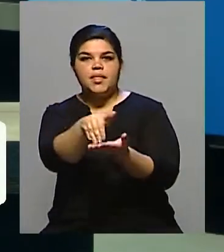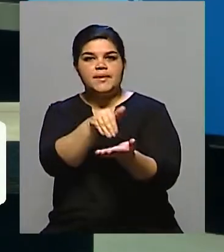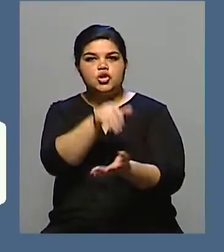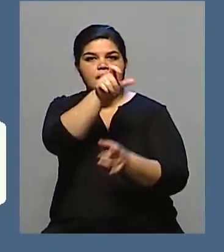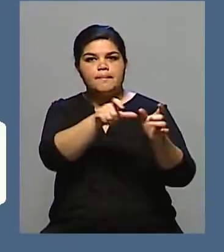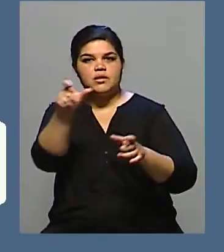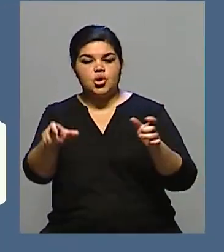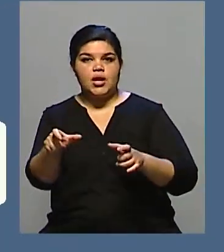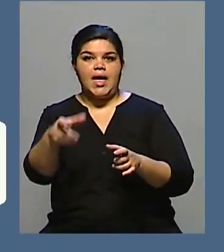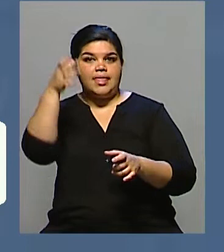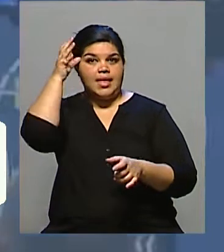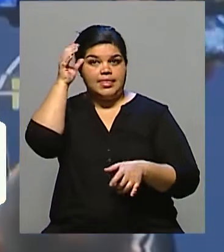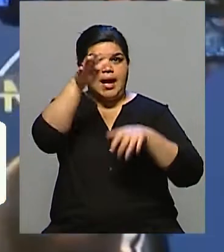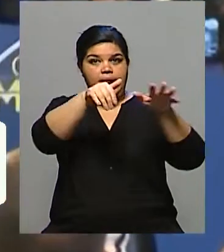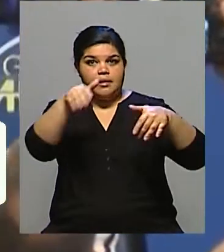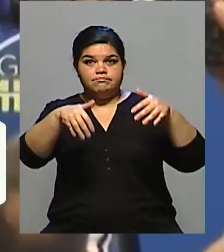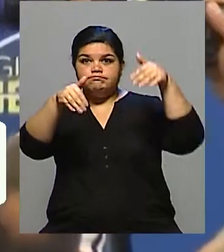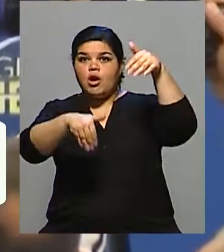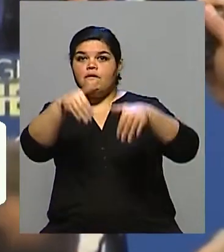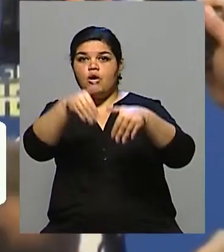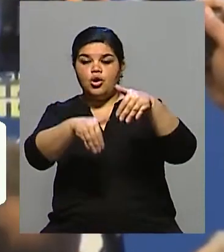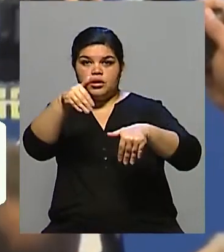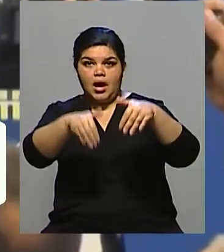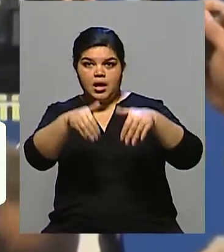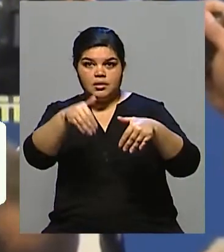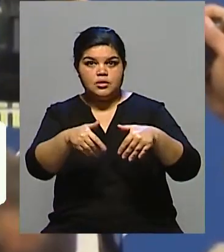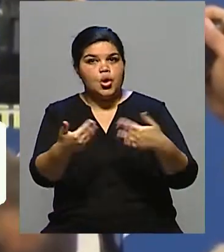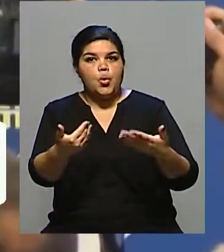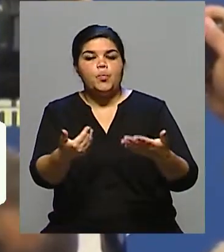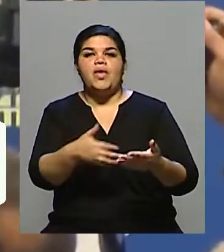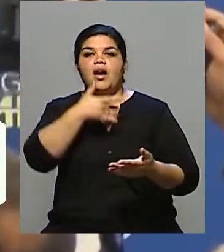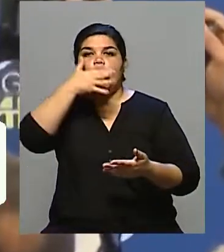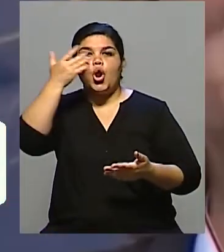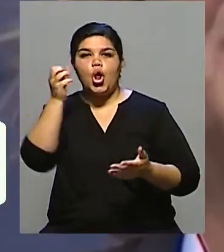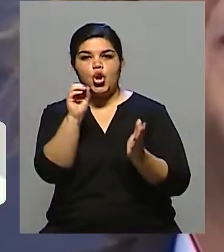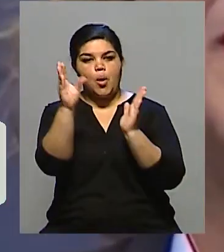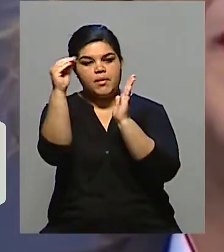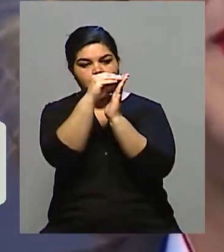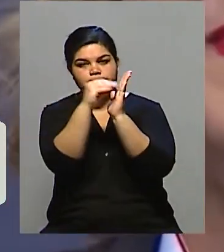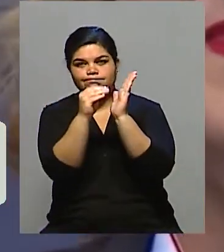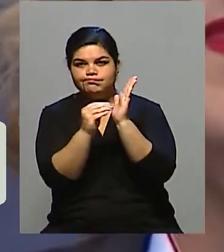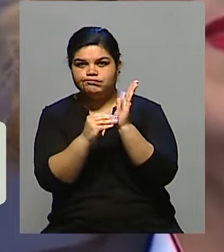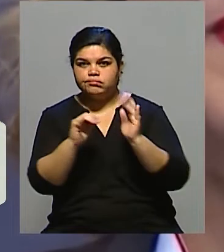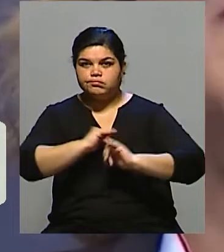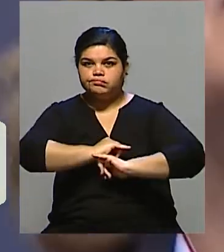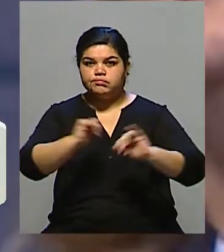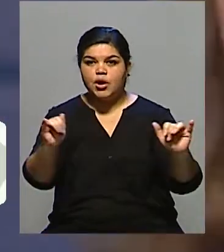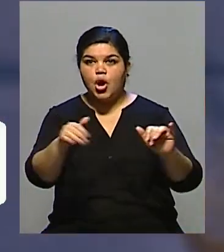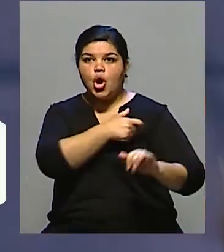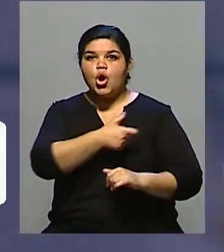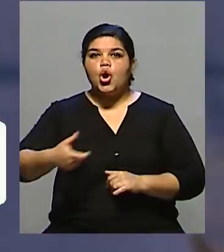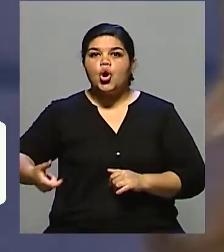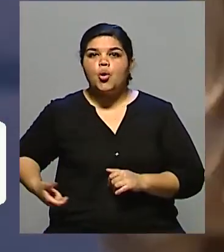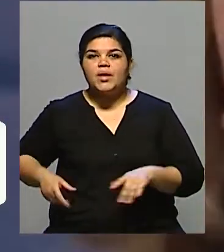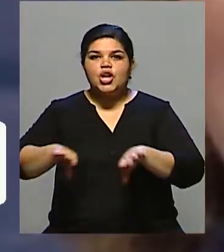estaban convocados para las urnas, ¿sí? Para poner nombre y color al gobierno número, escuchen esto,